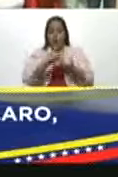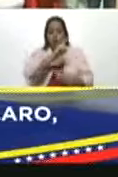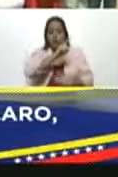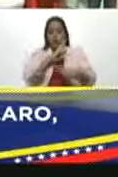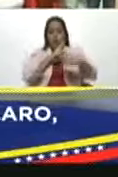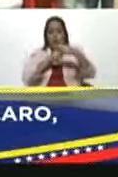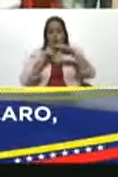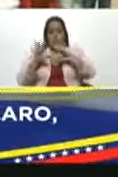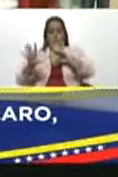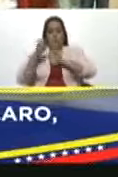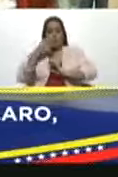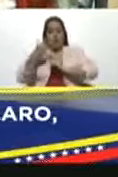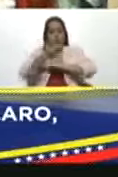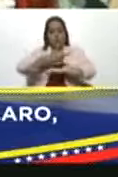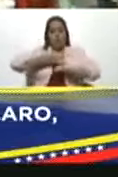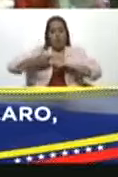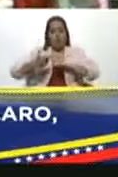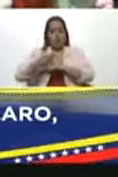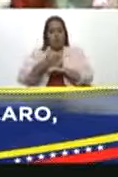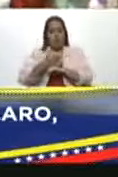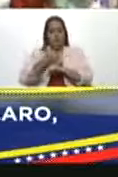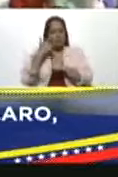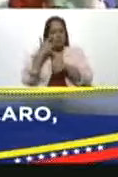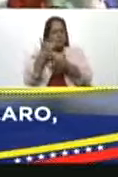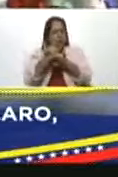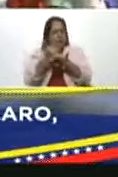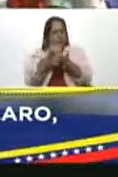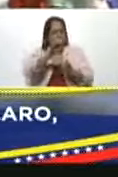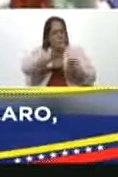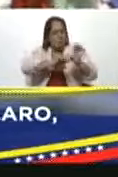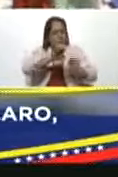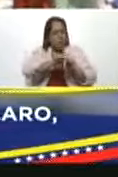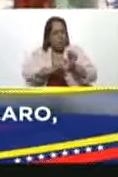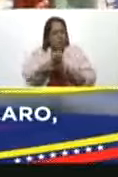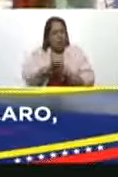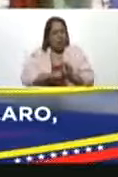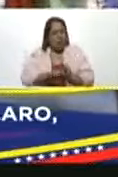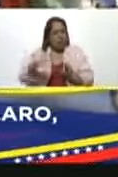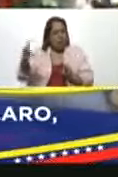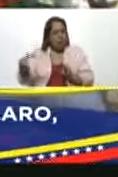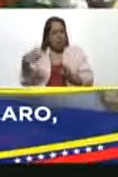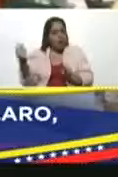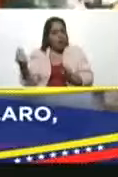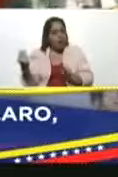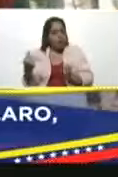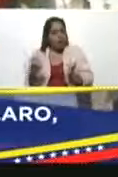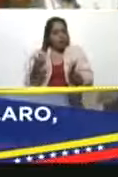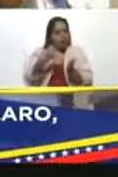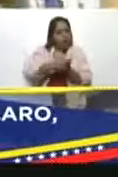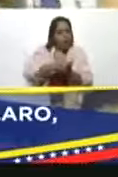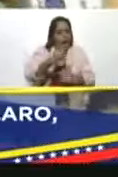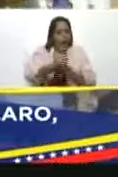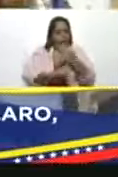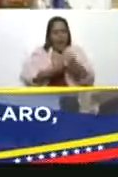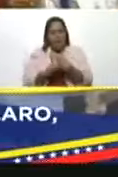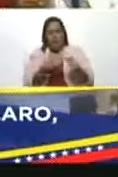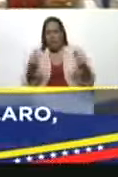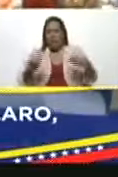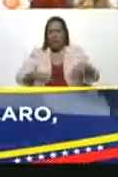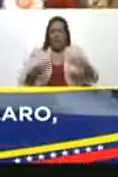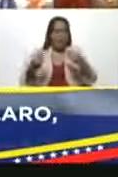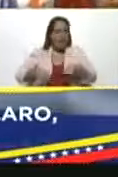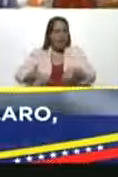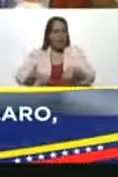buen gobierno, y lo evaluamos, y buscamos la plática, haciendo